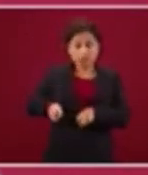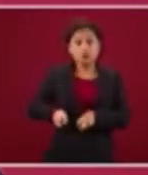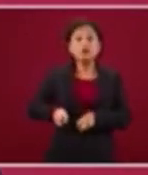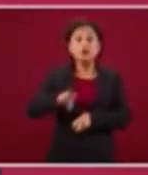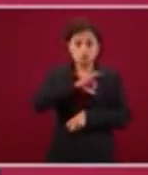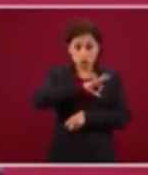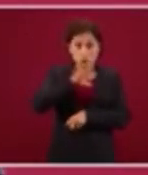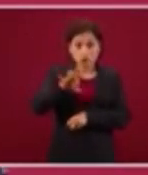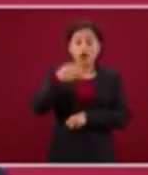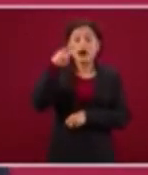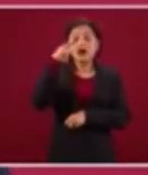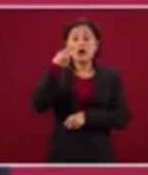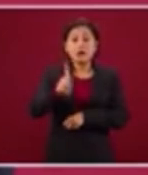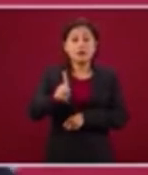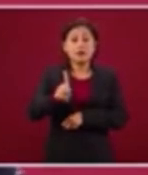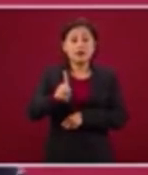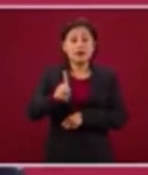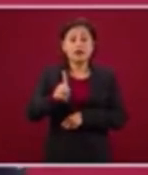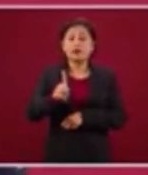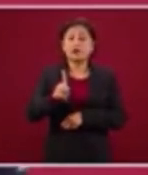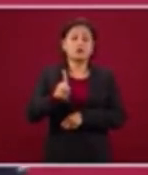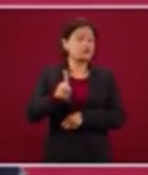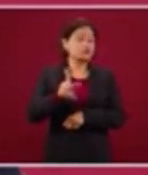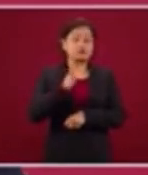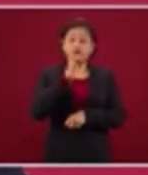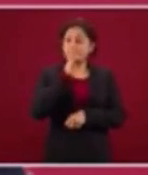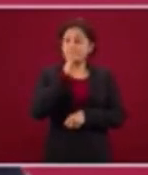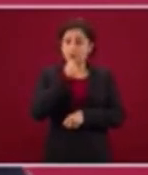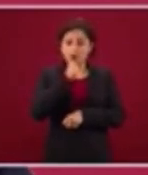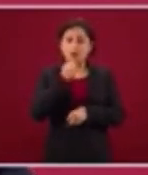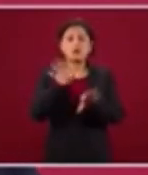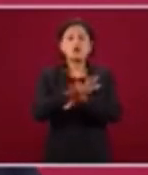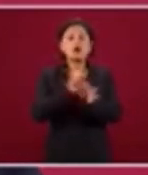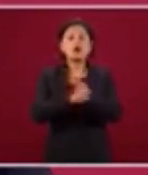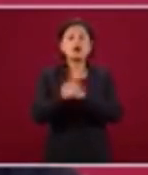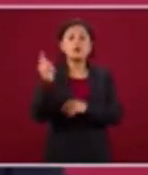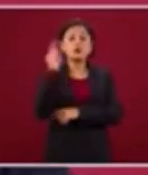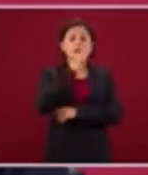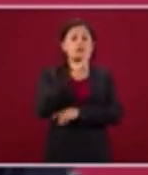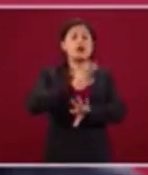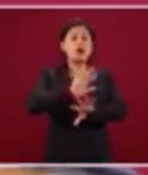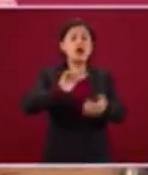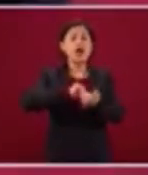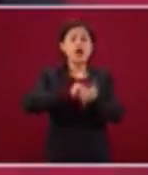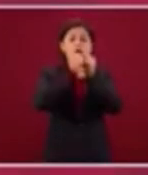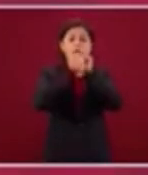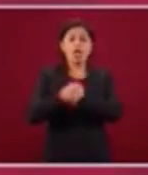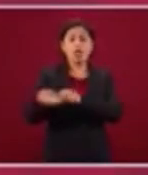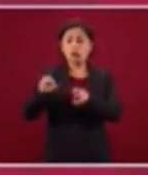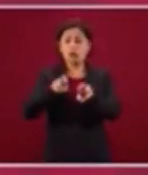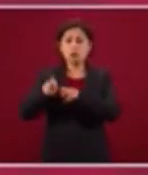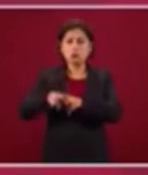pero no es fácil, costaría mucho, y la Boeing no